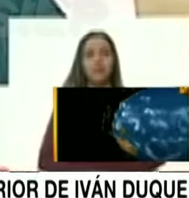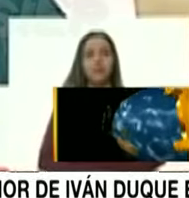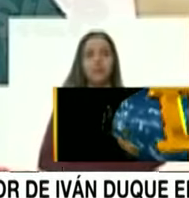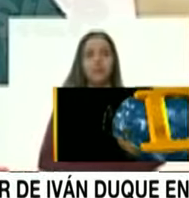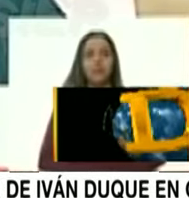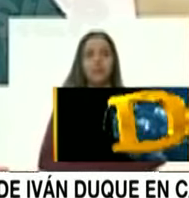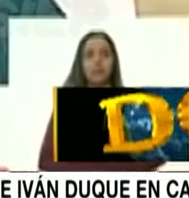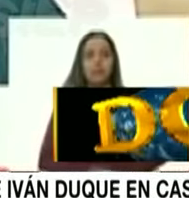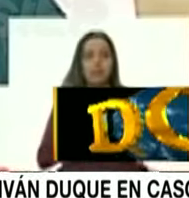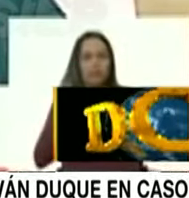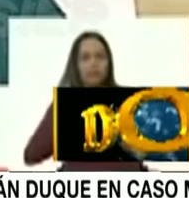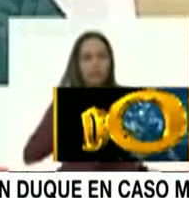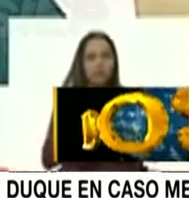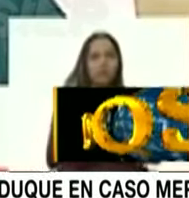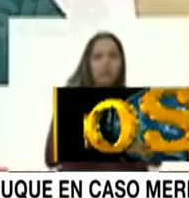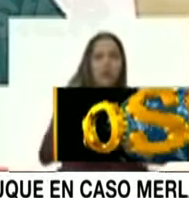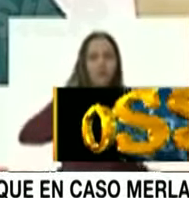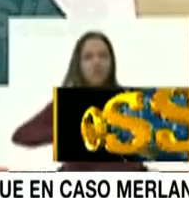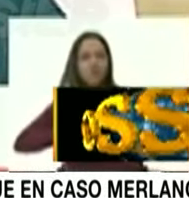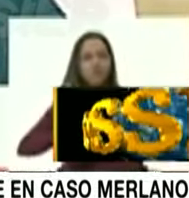dinámica, activa,